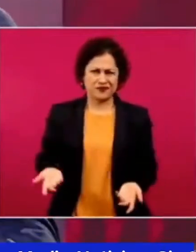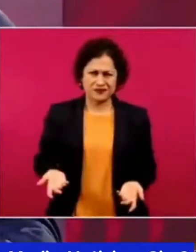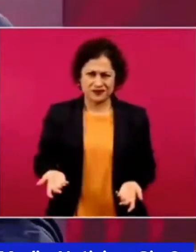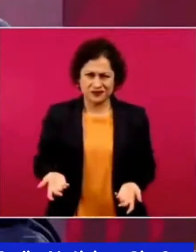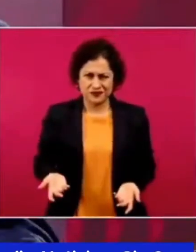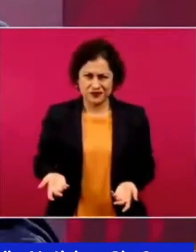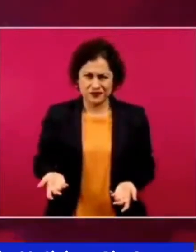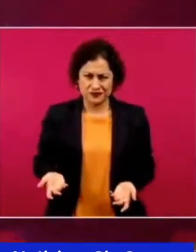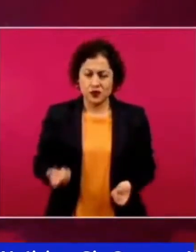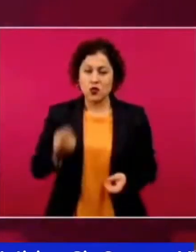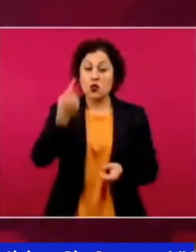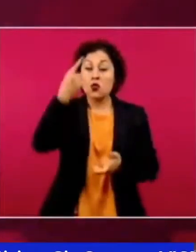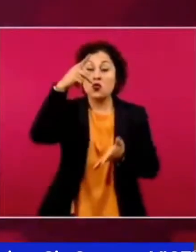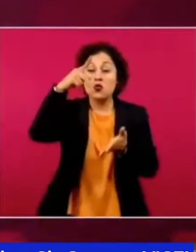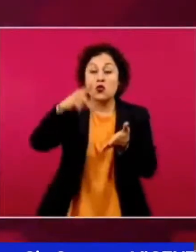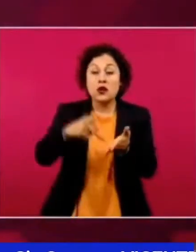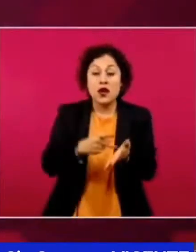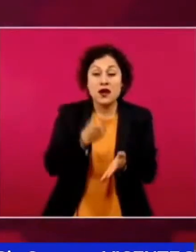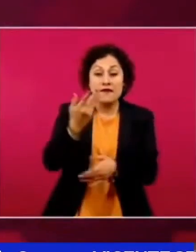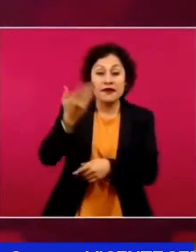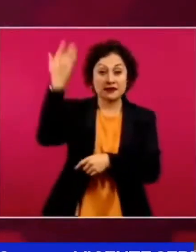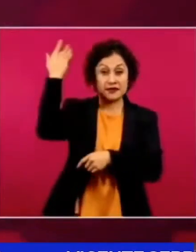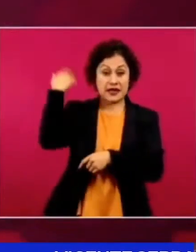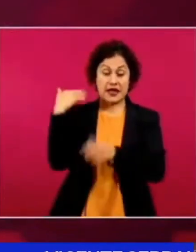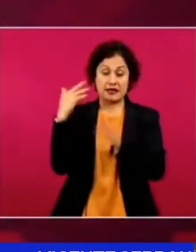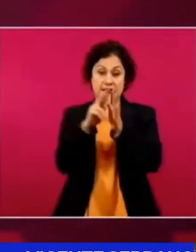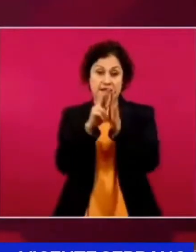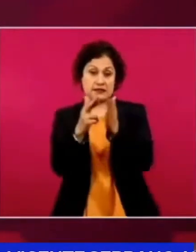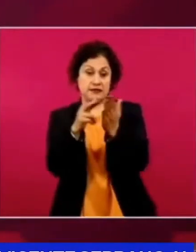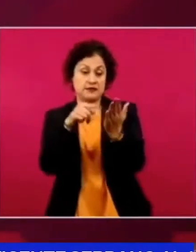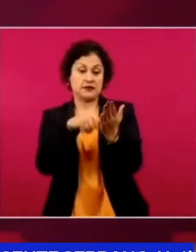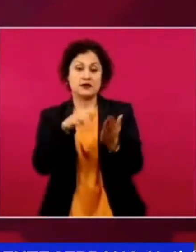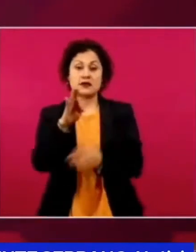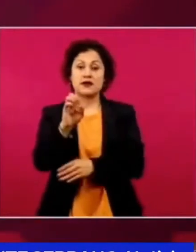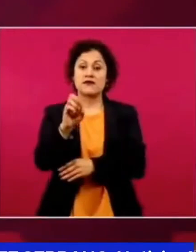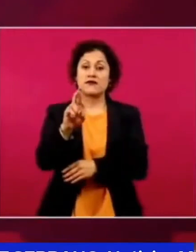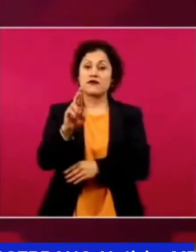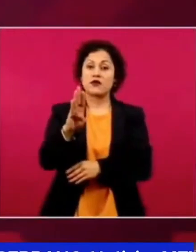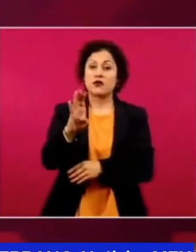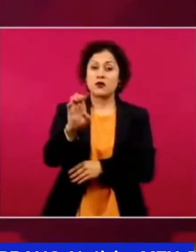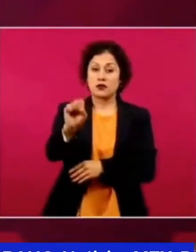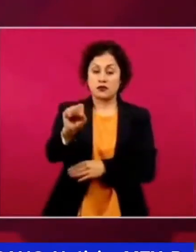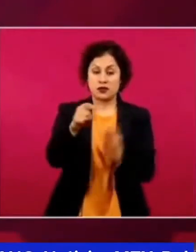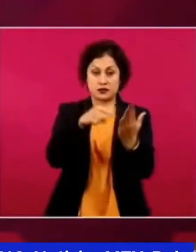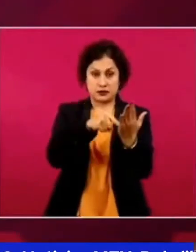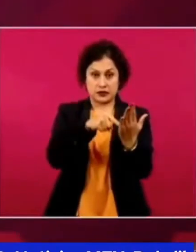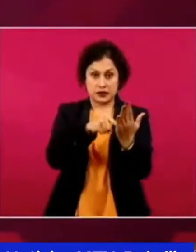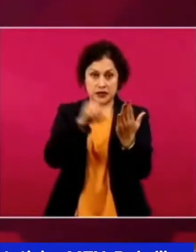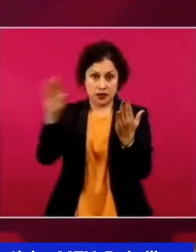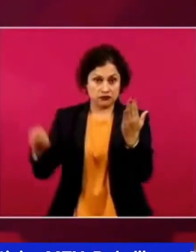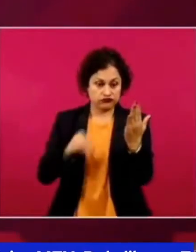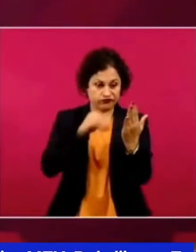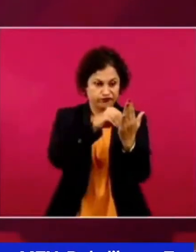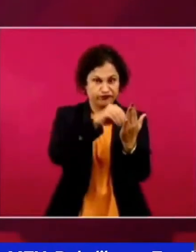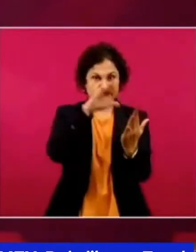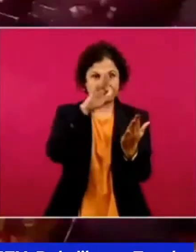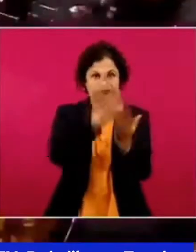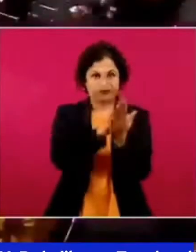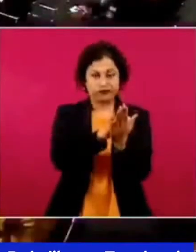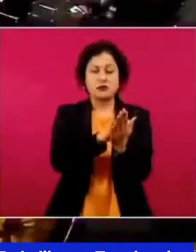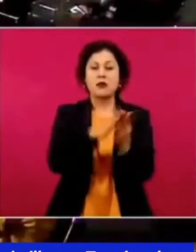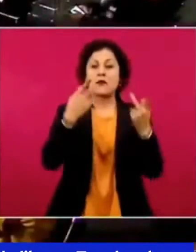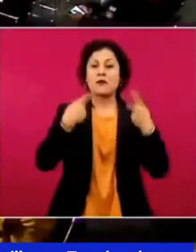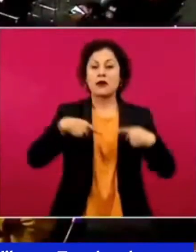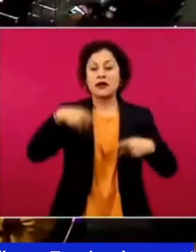Llegaron una vez en la revista Forbes a poner al Chapo